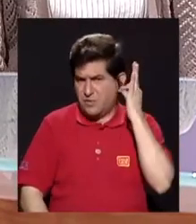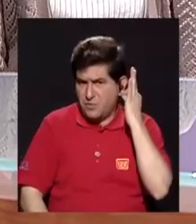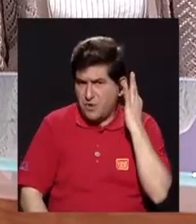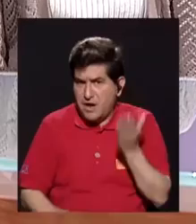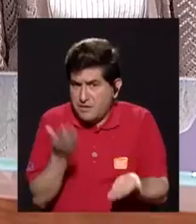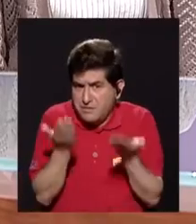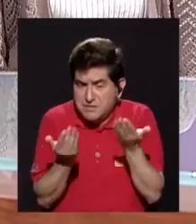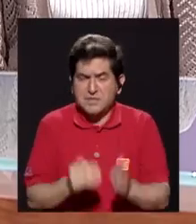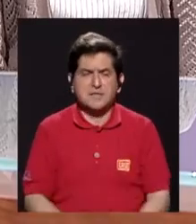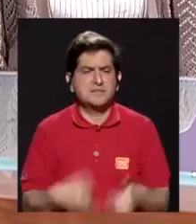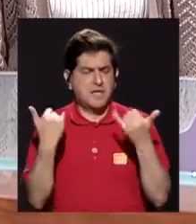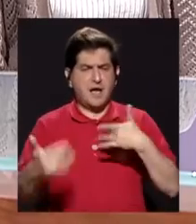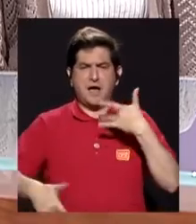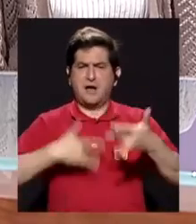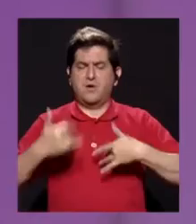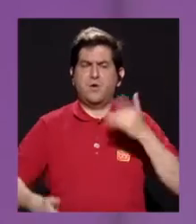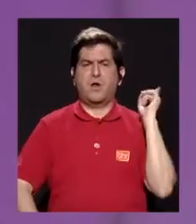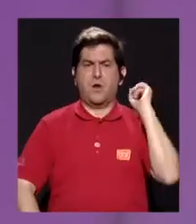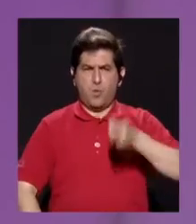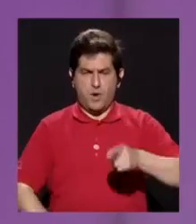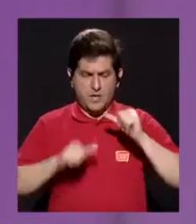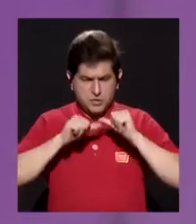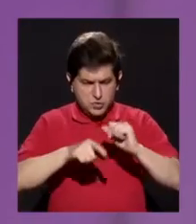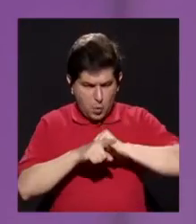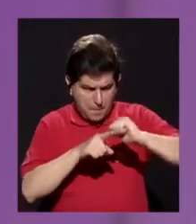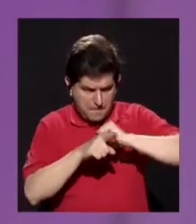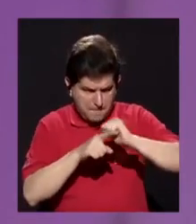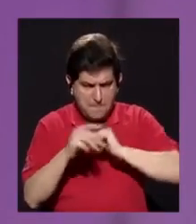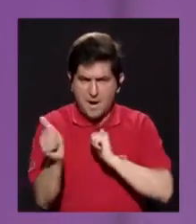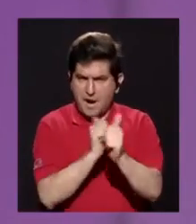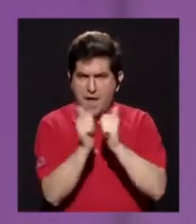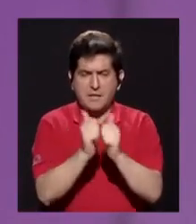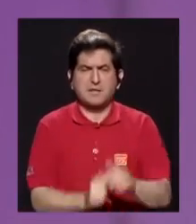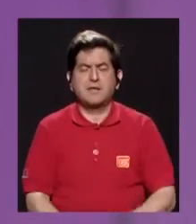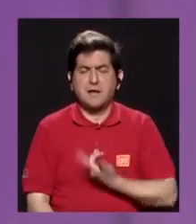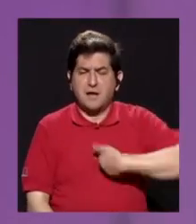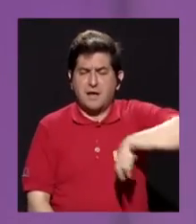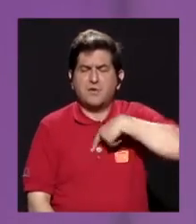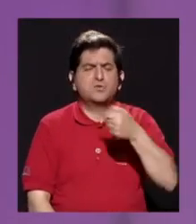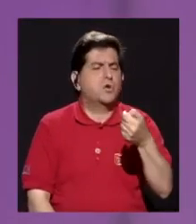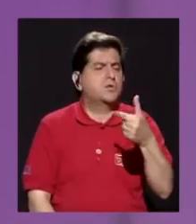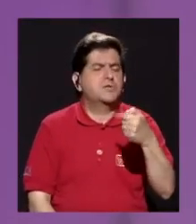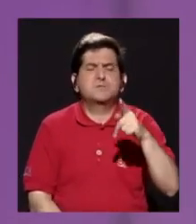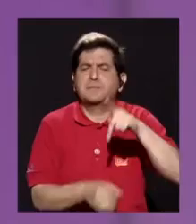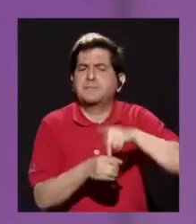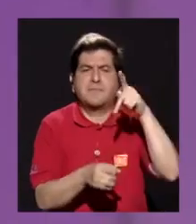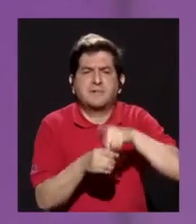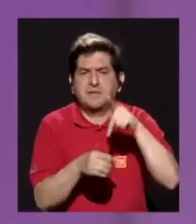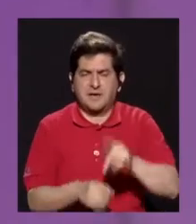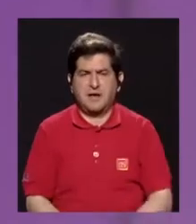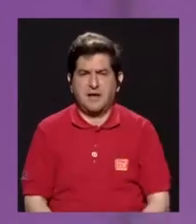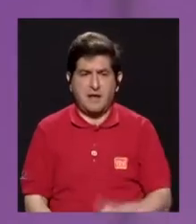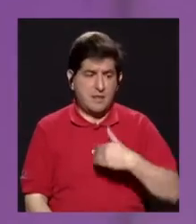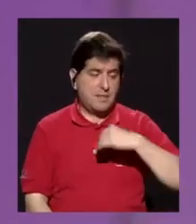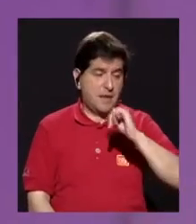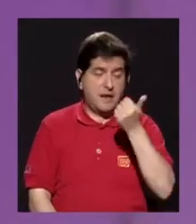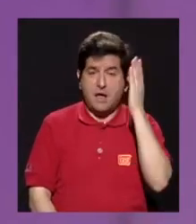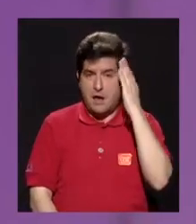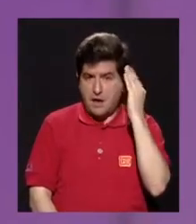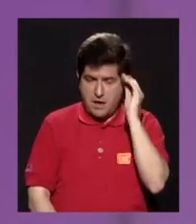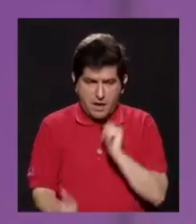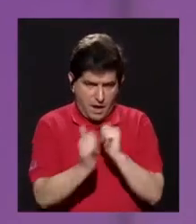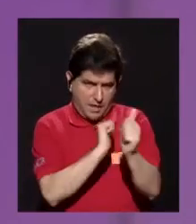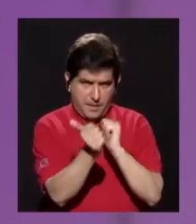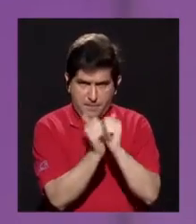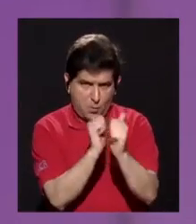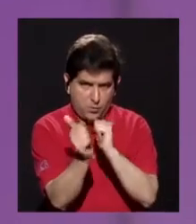Entonces, también ahora me siento con una obligación de continuar practicando deporte porque somos muy pocas las que lo estamos haciendo. He tenido otras experiencias en